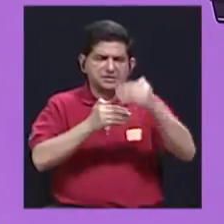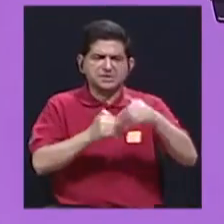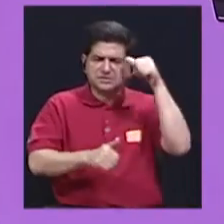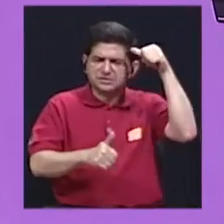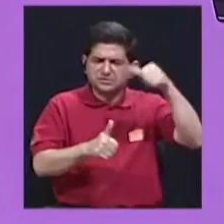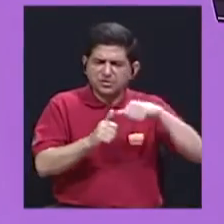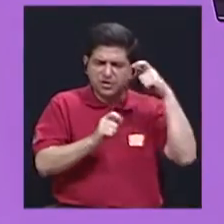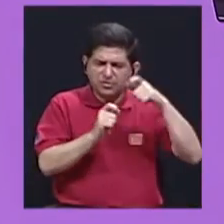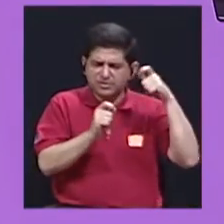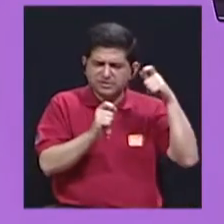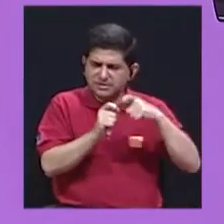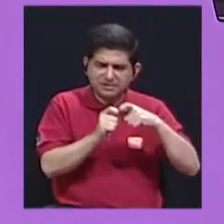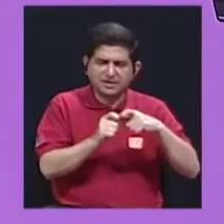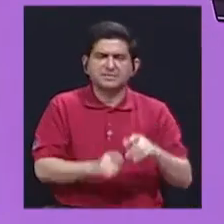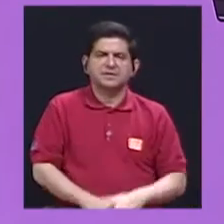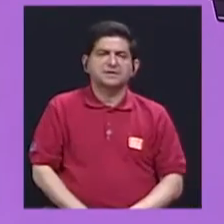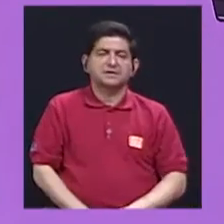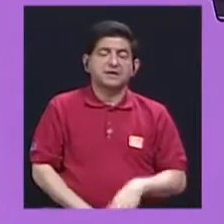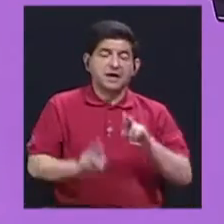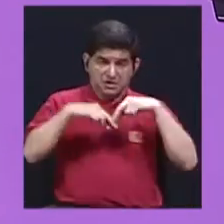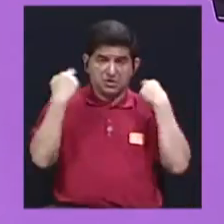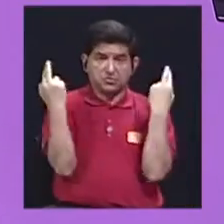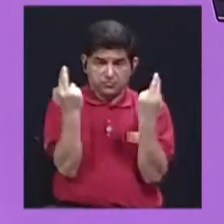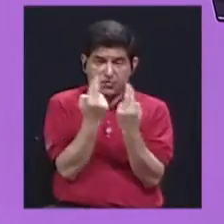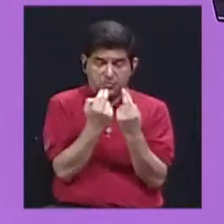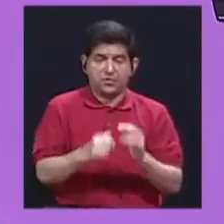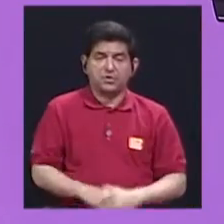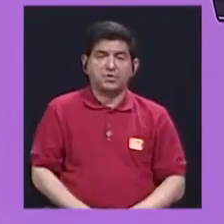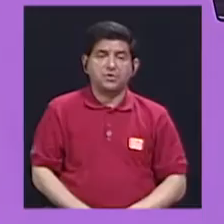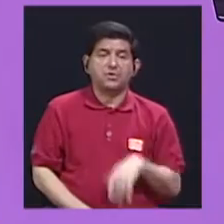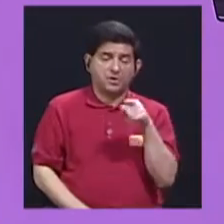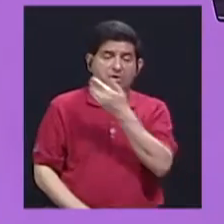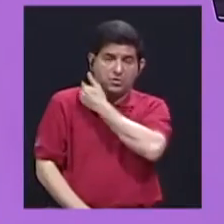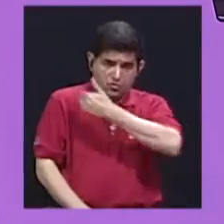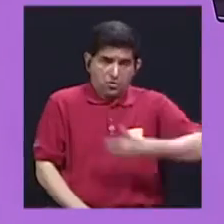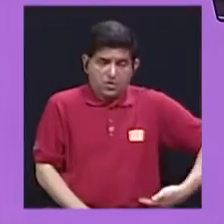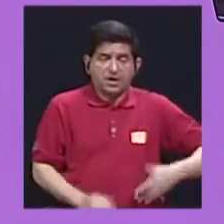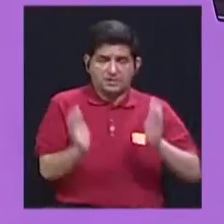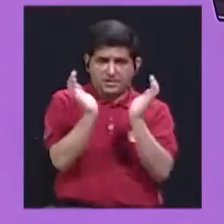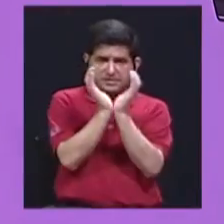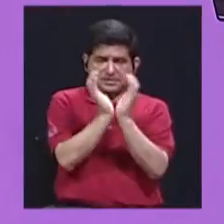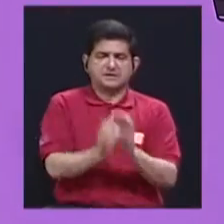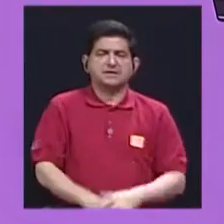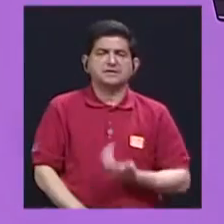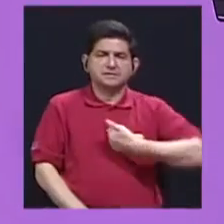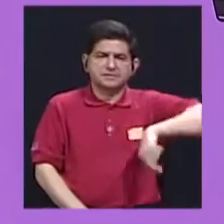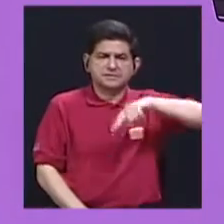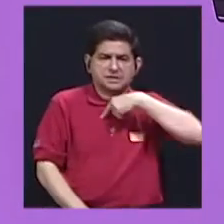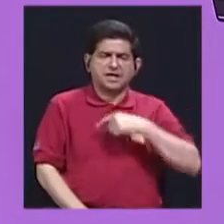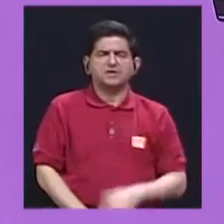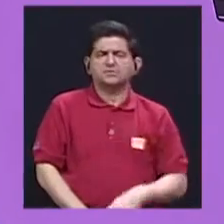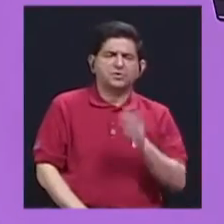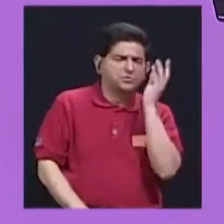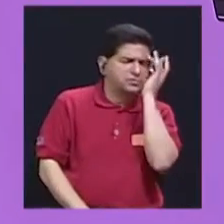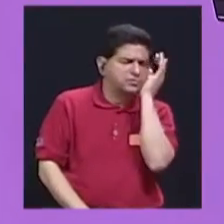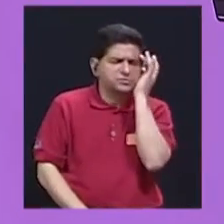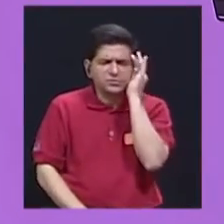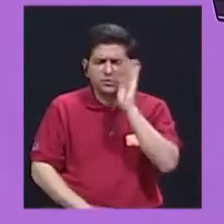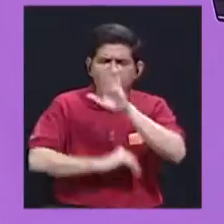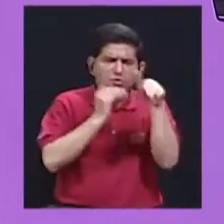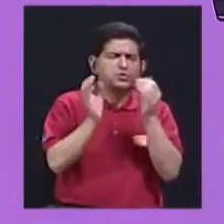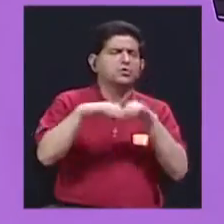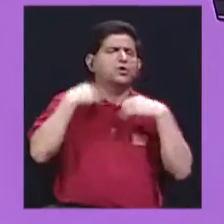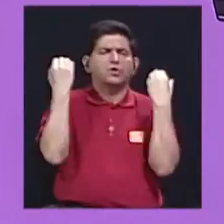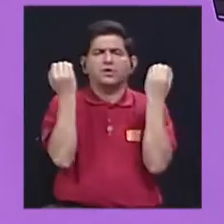me recuerdo cada 12 meses que nos reunimos con ella con la parte de la presidencia en la caja y ya le llevamos nuestras inquietudes todas las